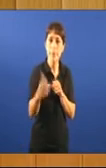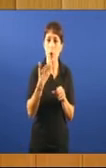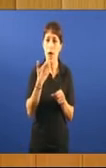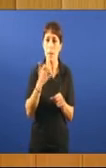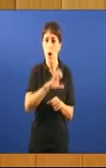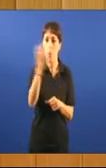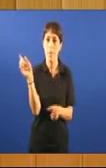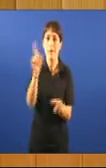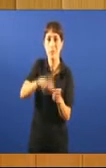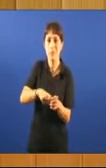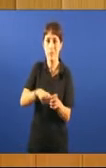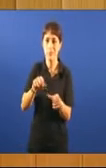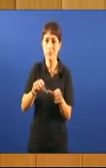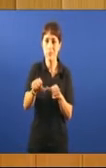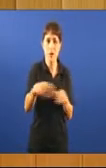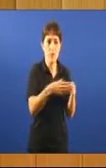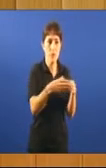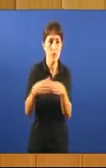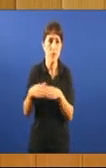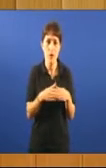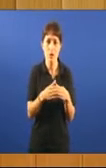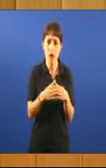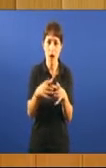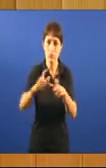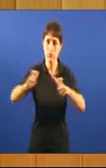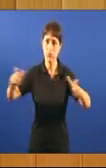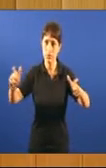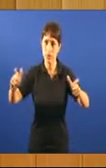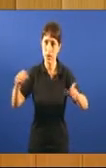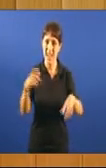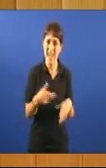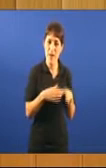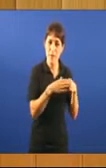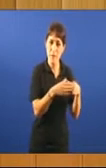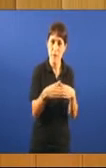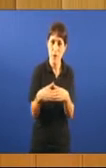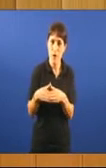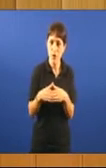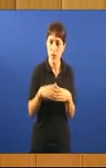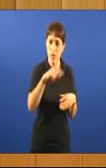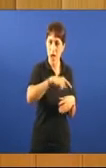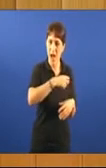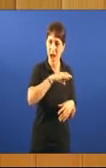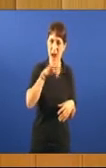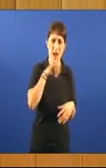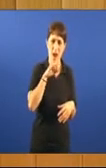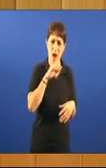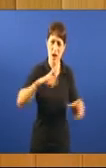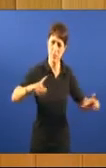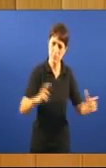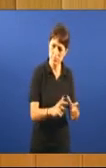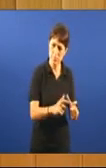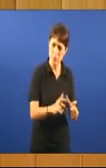pesqueira, a cota pesqueira galega cada vez sexa máis reducida. Nunca se preguntou iso. Pois sabe por qué?